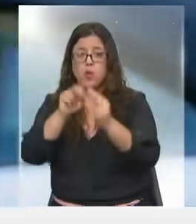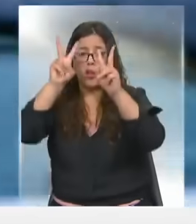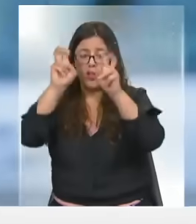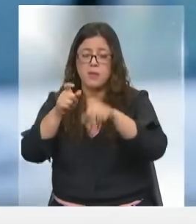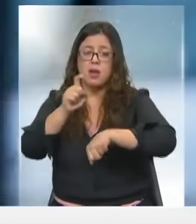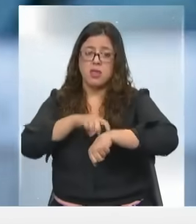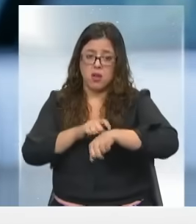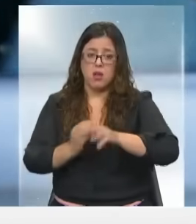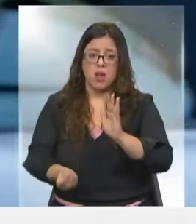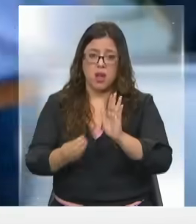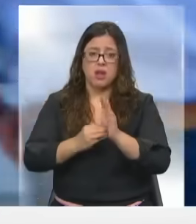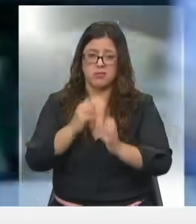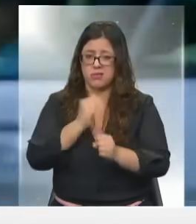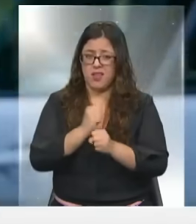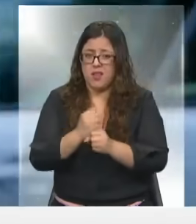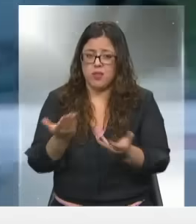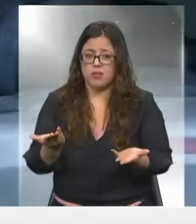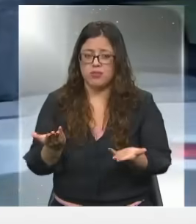de horas extra.